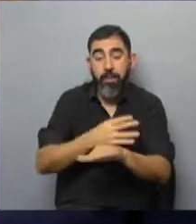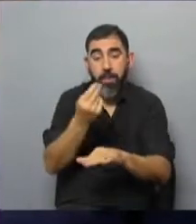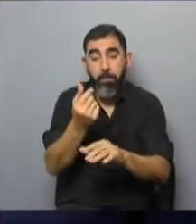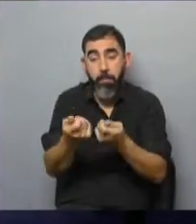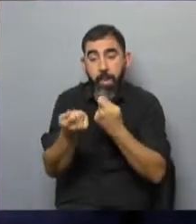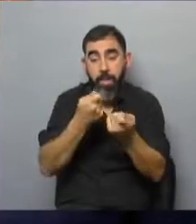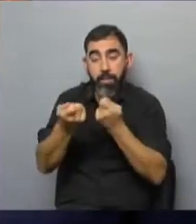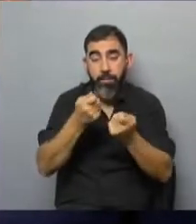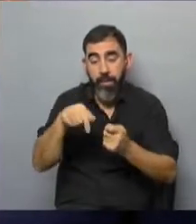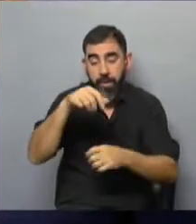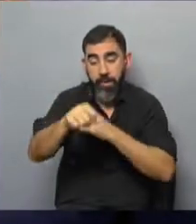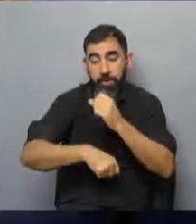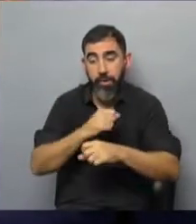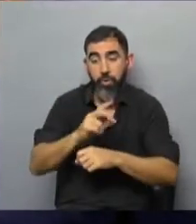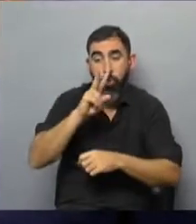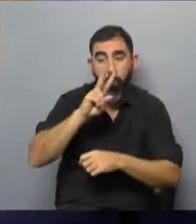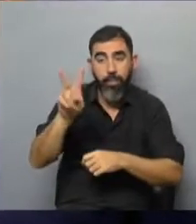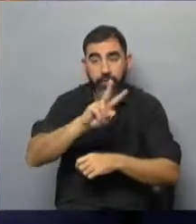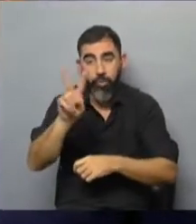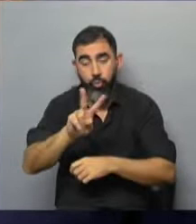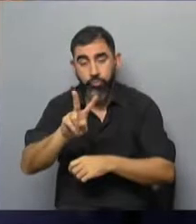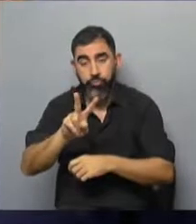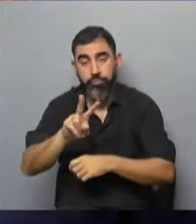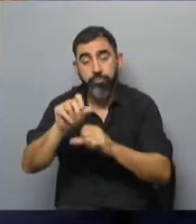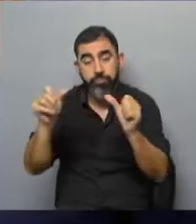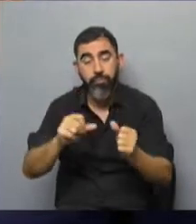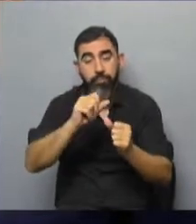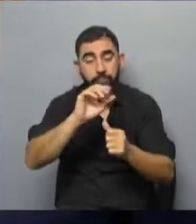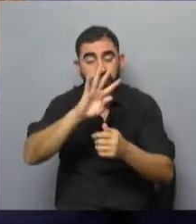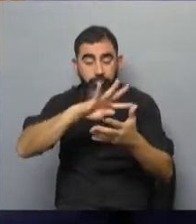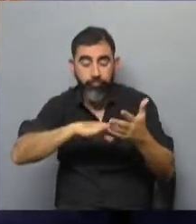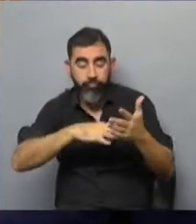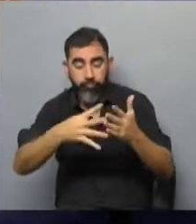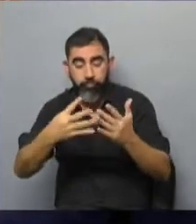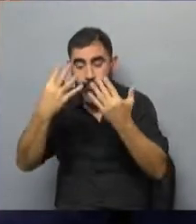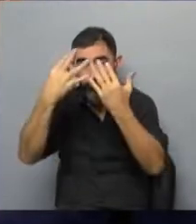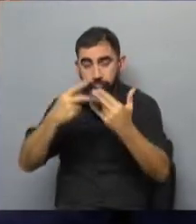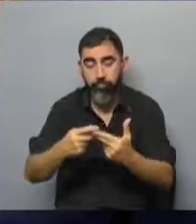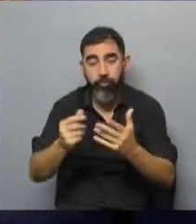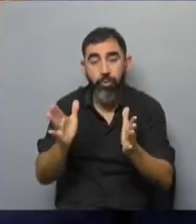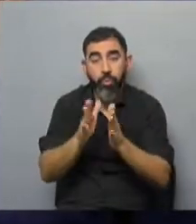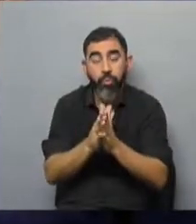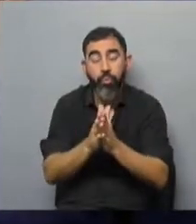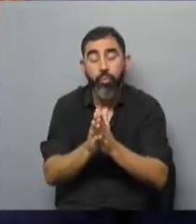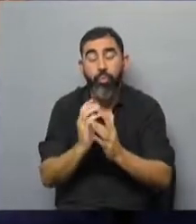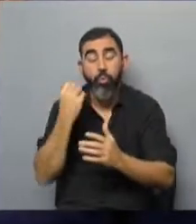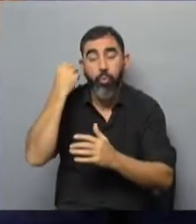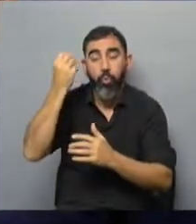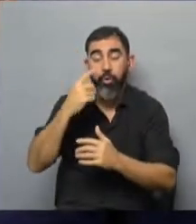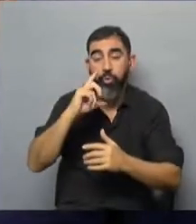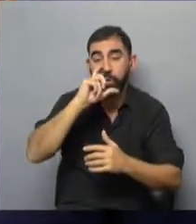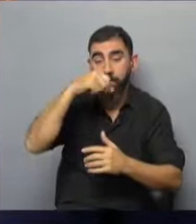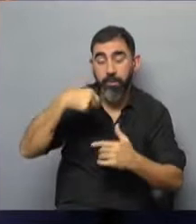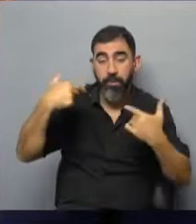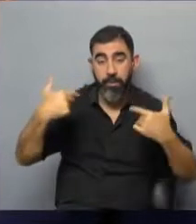para ejecutarlos en este año 2022. Hemos elaborado una hoja de ruta en conjunto con el Congreso de Intendentes, con las Intendencias, y